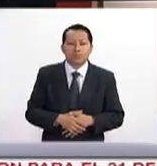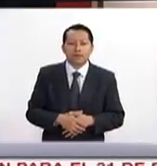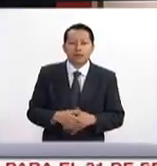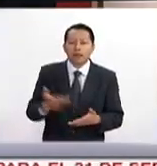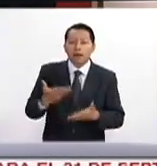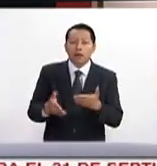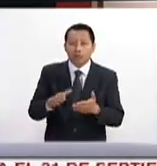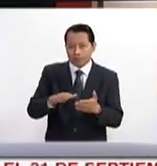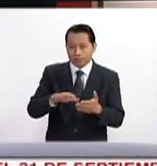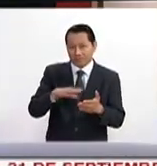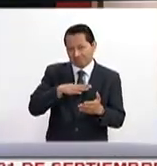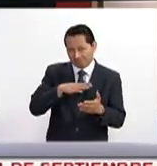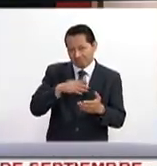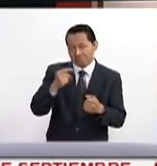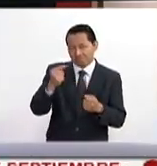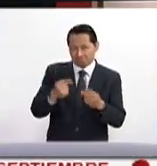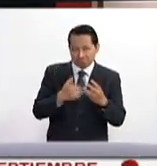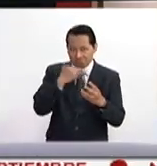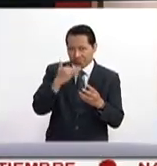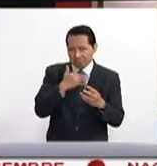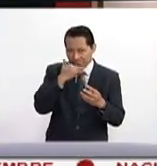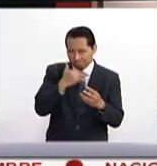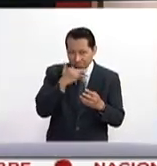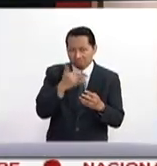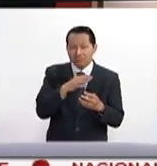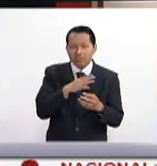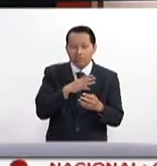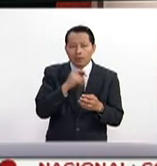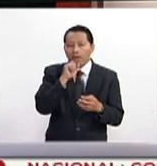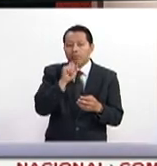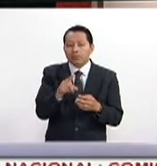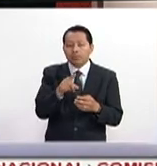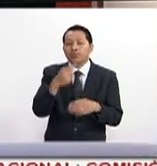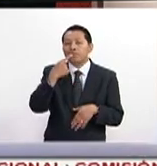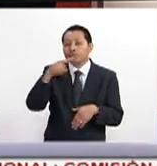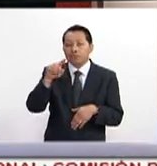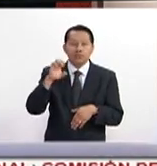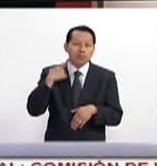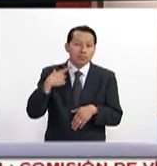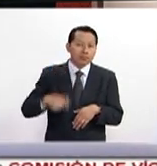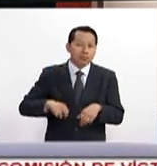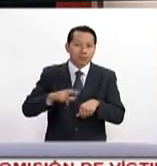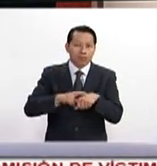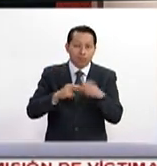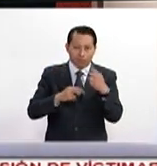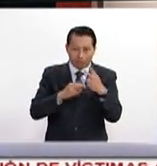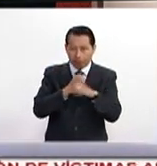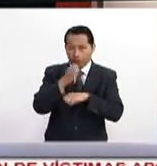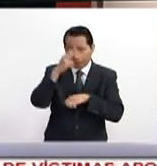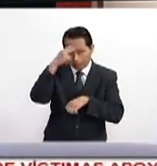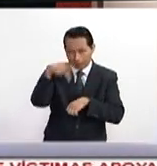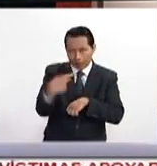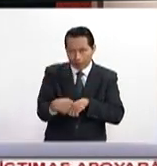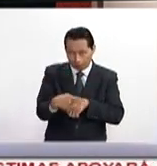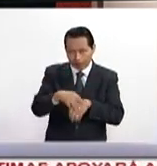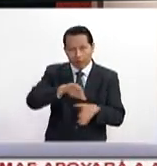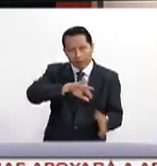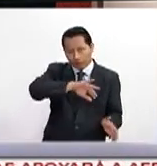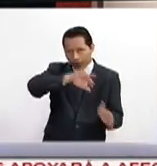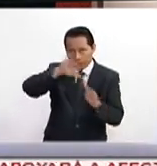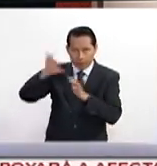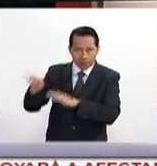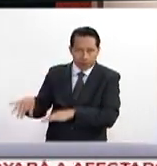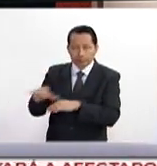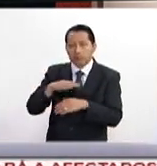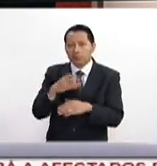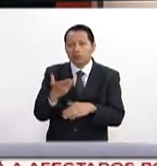Dejamos a un lado estos casos de corrupción que precisamente acusan a 2 exgobernadores de 2 estados de nuestro país. Vámonos a otros